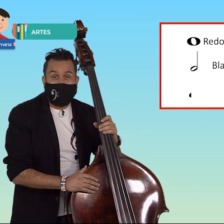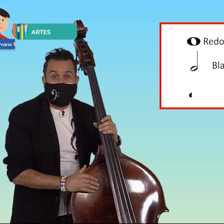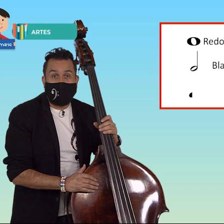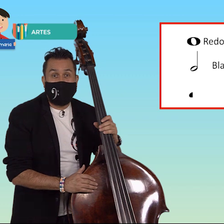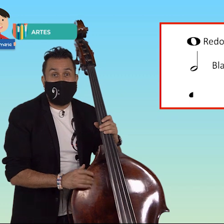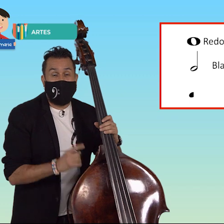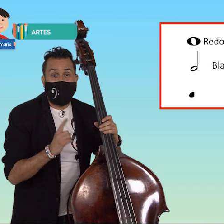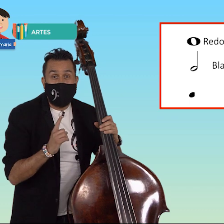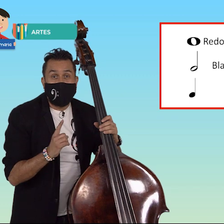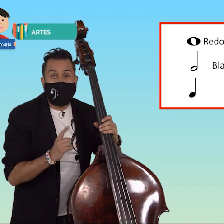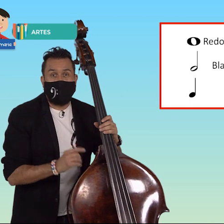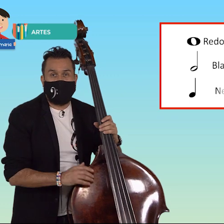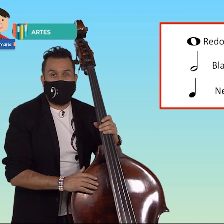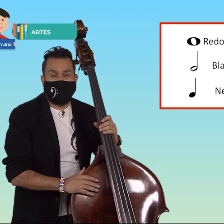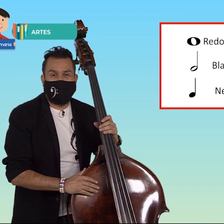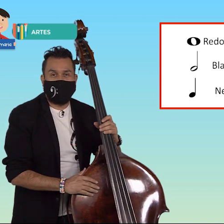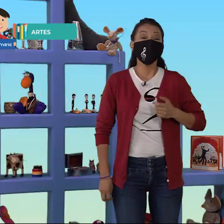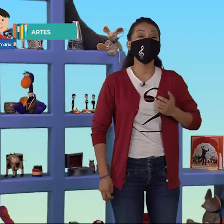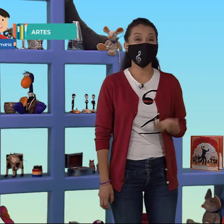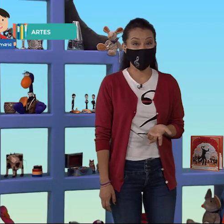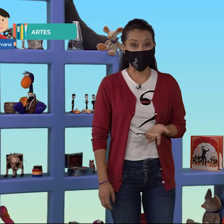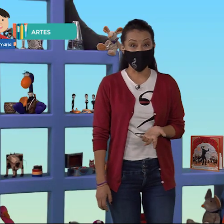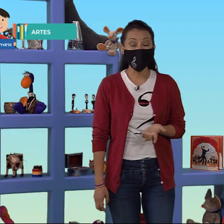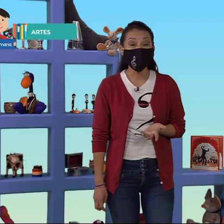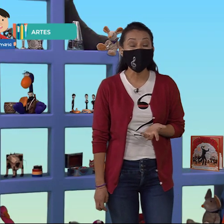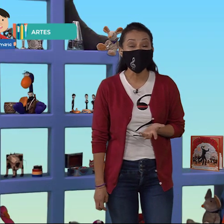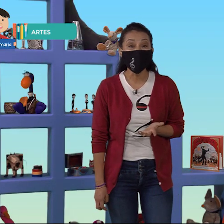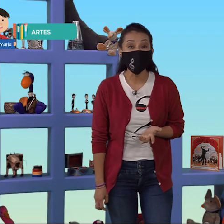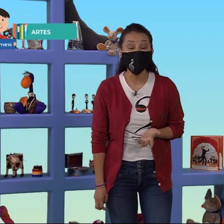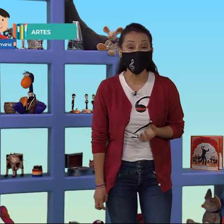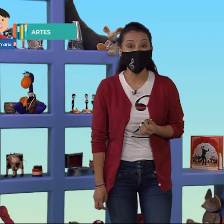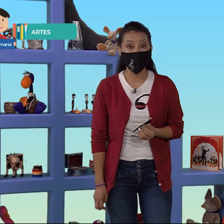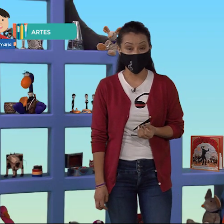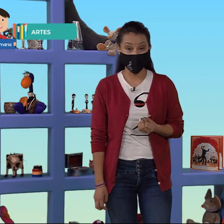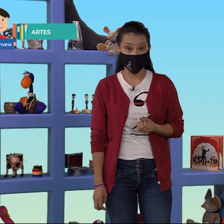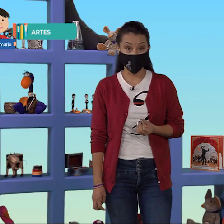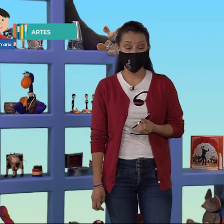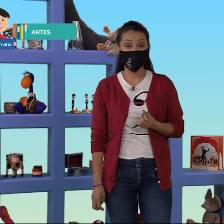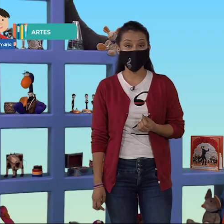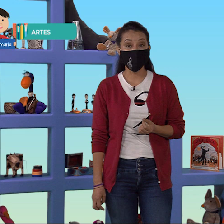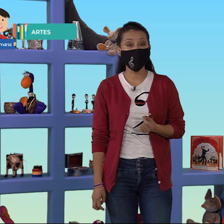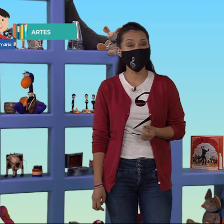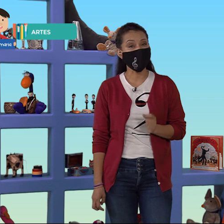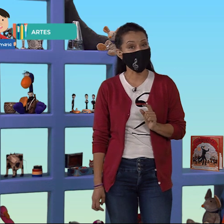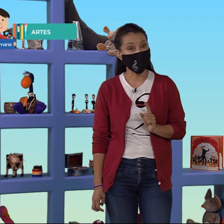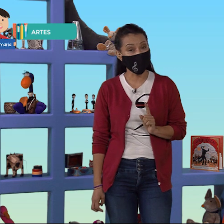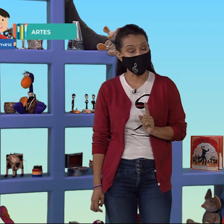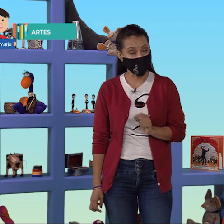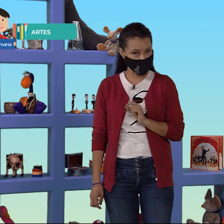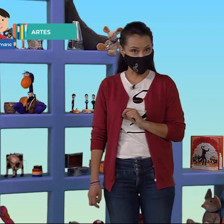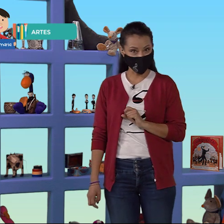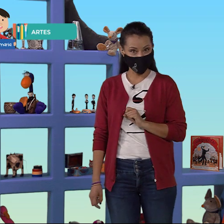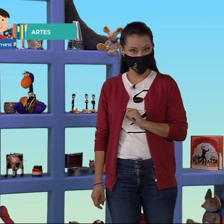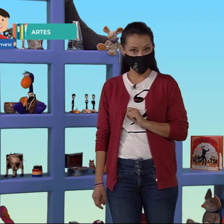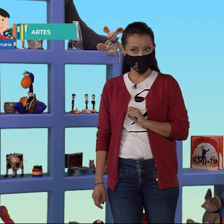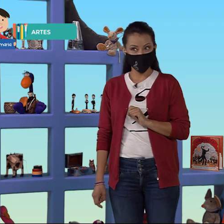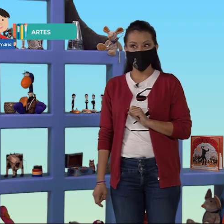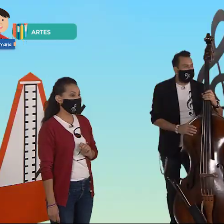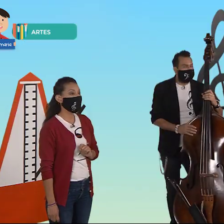llama negra dura un pulso. ¡Bravo! Sabiendo esto, ya podemos hacer ejercicios de ritmo.